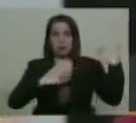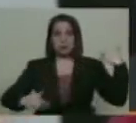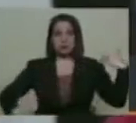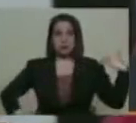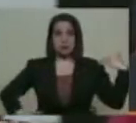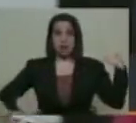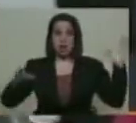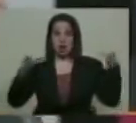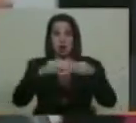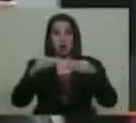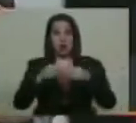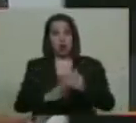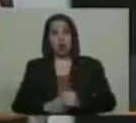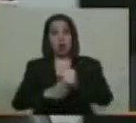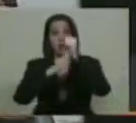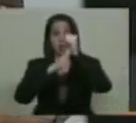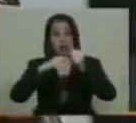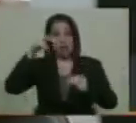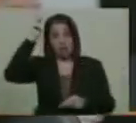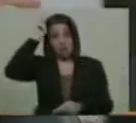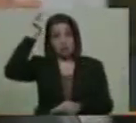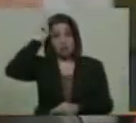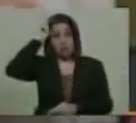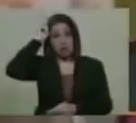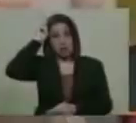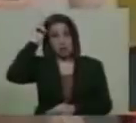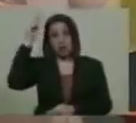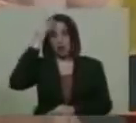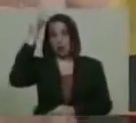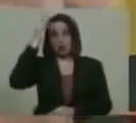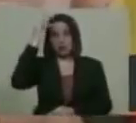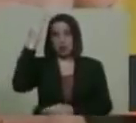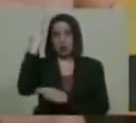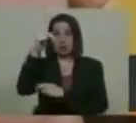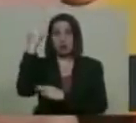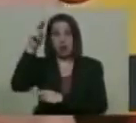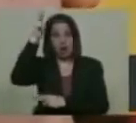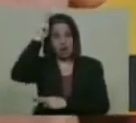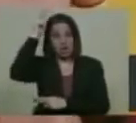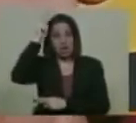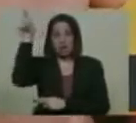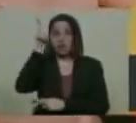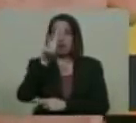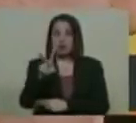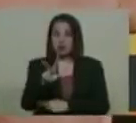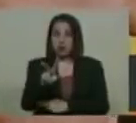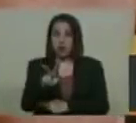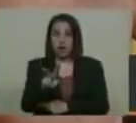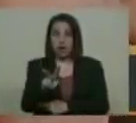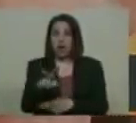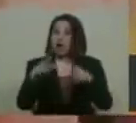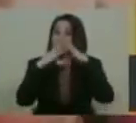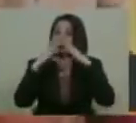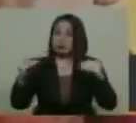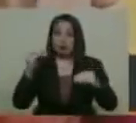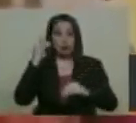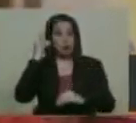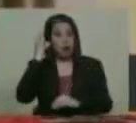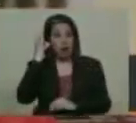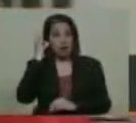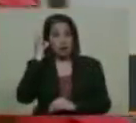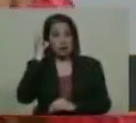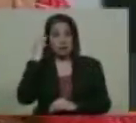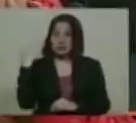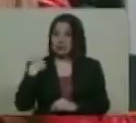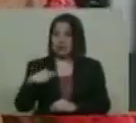de líderes y lideresas indígenas del Consejo Nacional Indio de Venezuela. Y allí tenemos a mujeres que